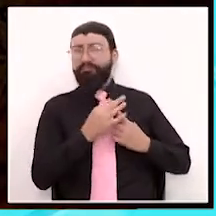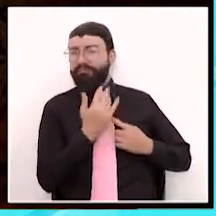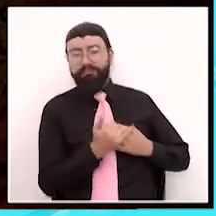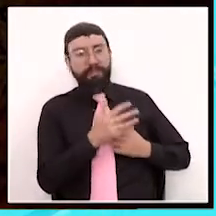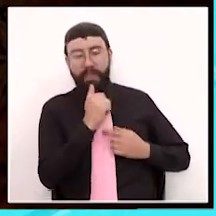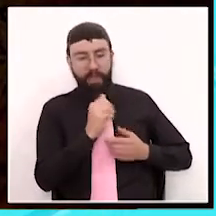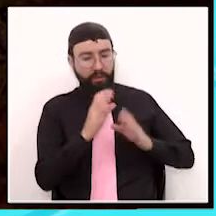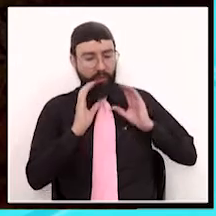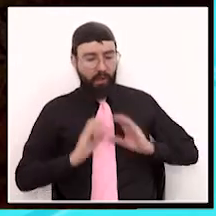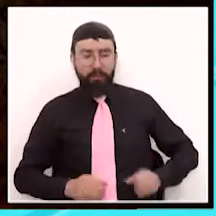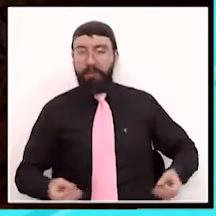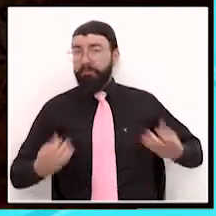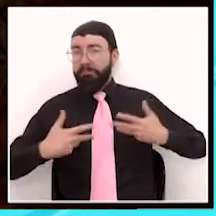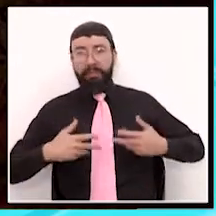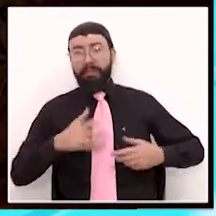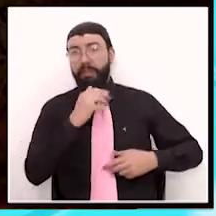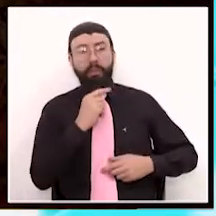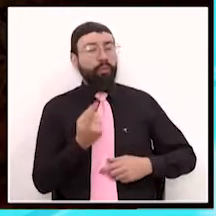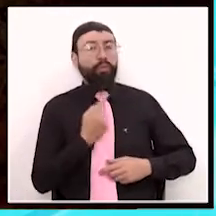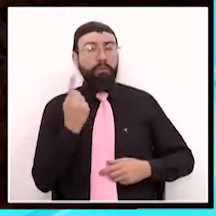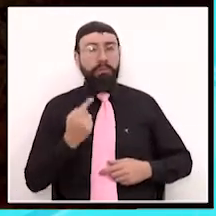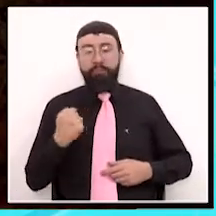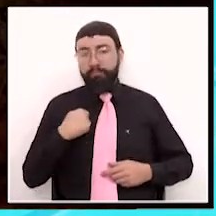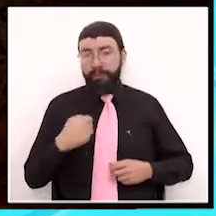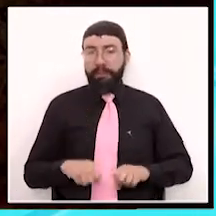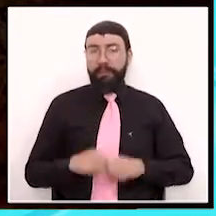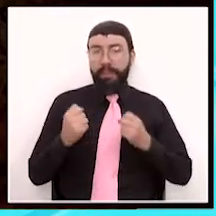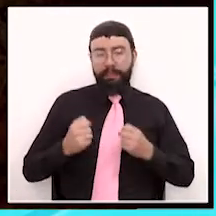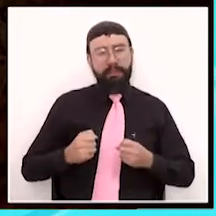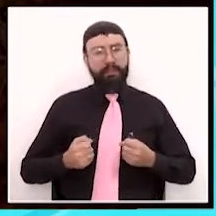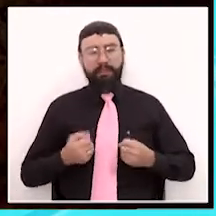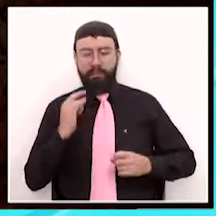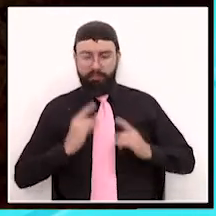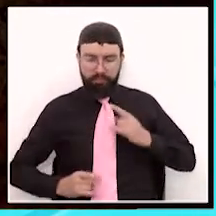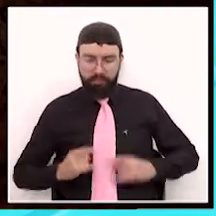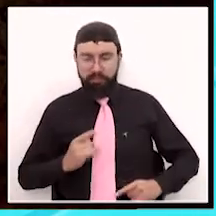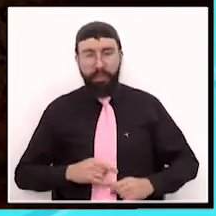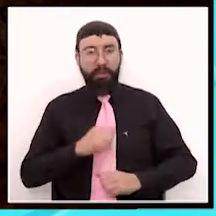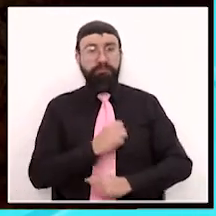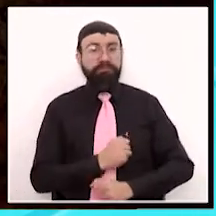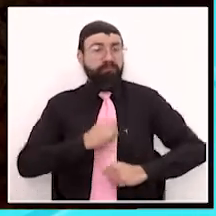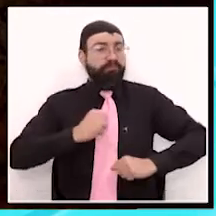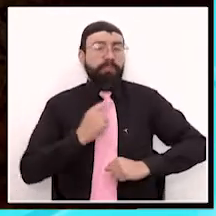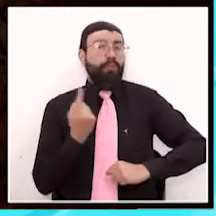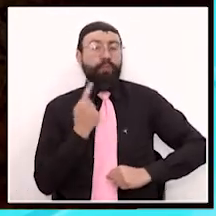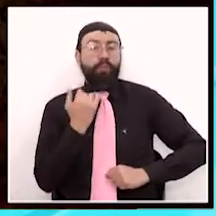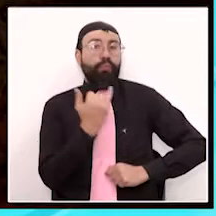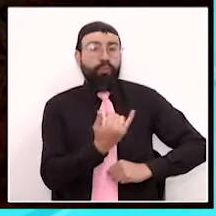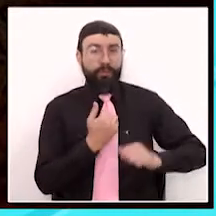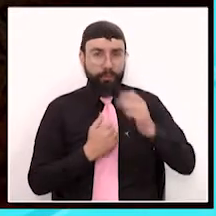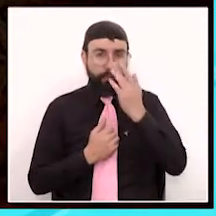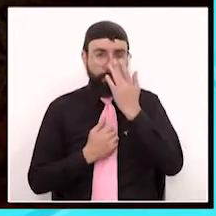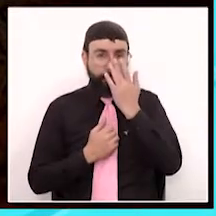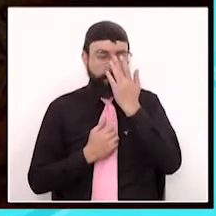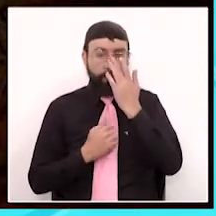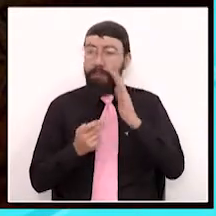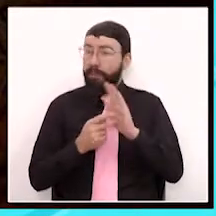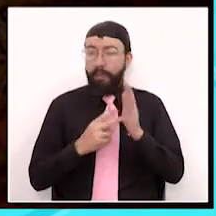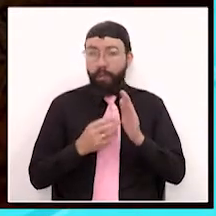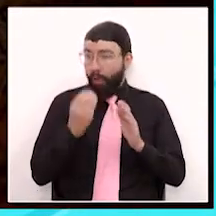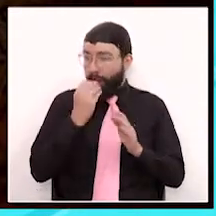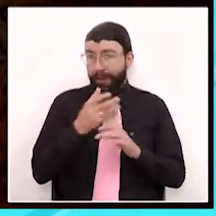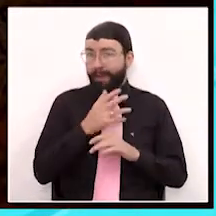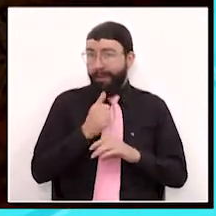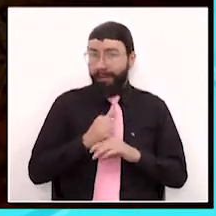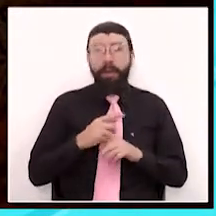nuestro cuerpo. Lo único que está haciendo es dañar nuestra parte metabólica y engordarnos. Entonces, eso no es comida. Mientras que si